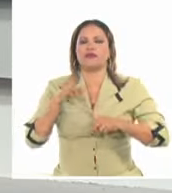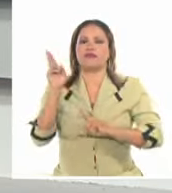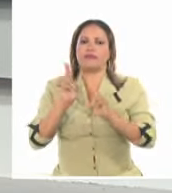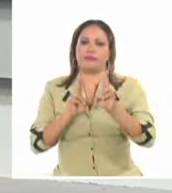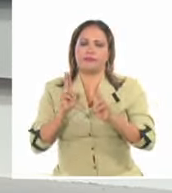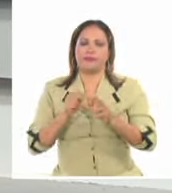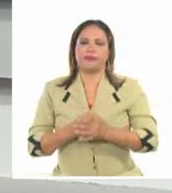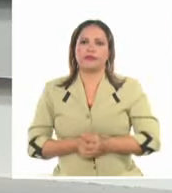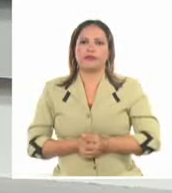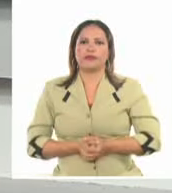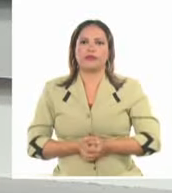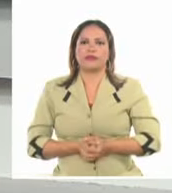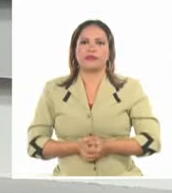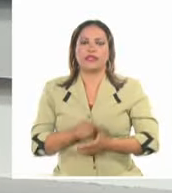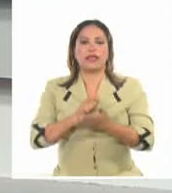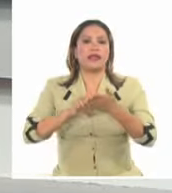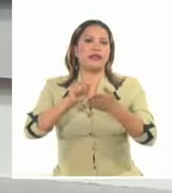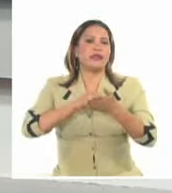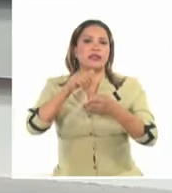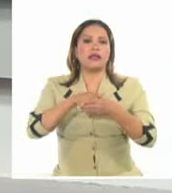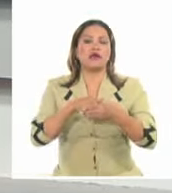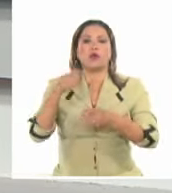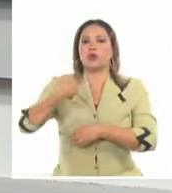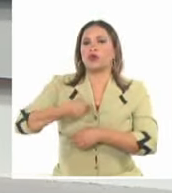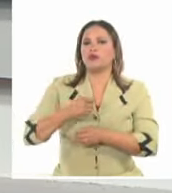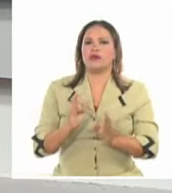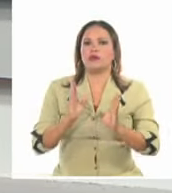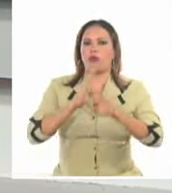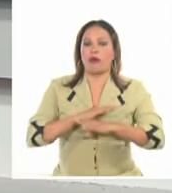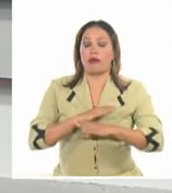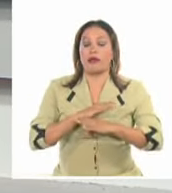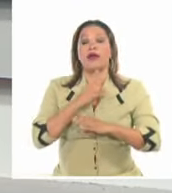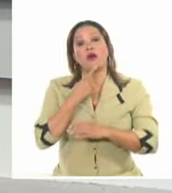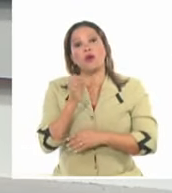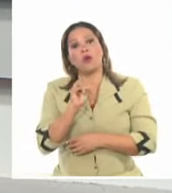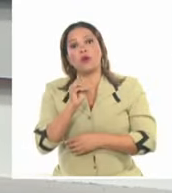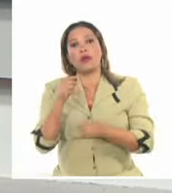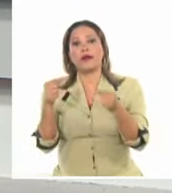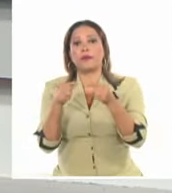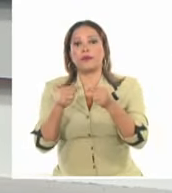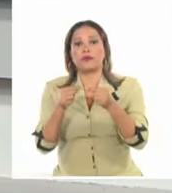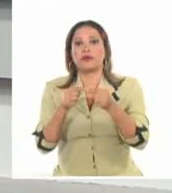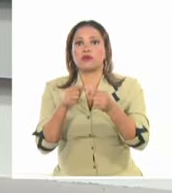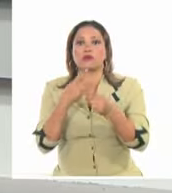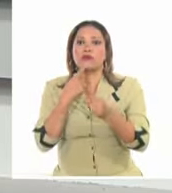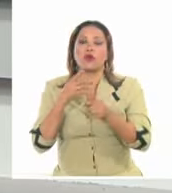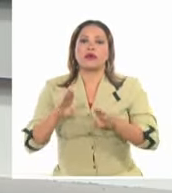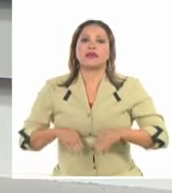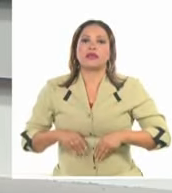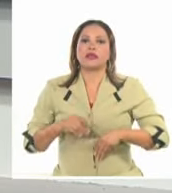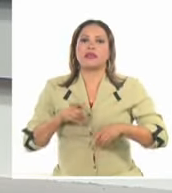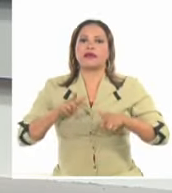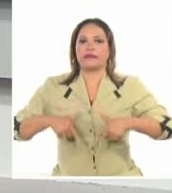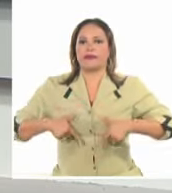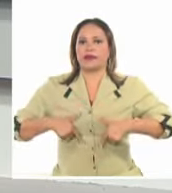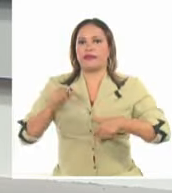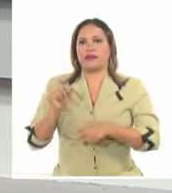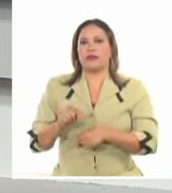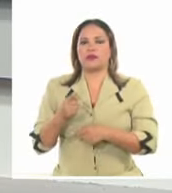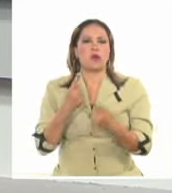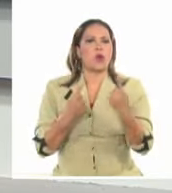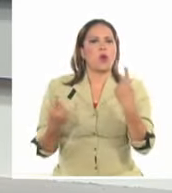medirse. Las elecciones no son justas ni libres o le impiden a la oposición postularse. ¿Cuál oposición?